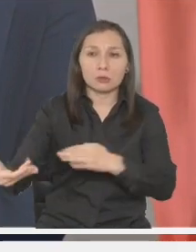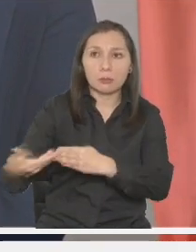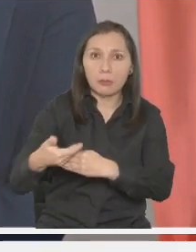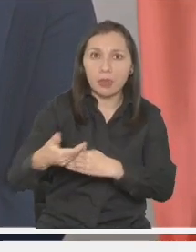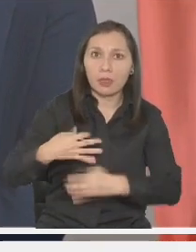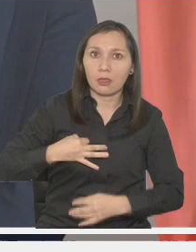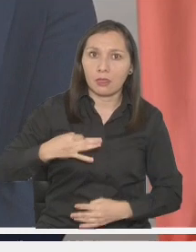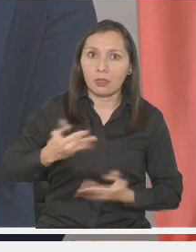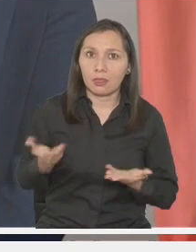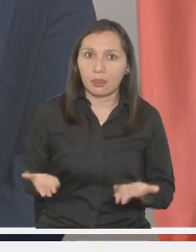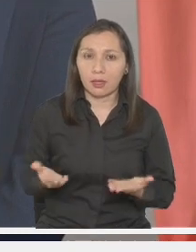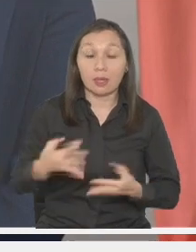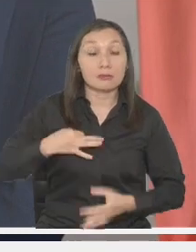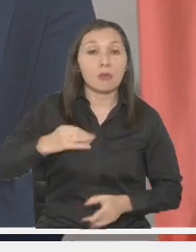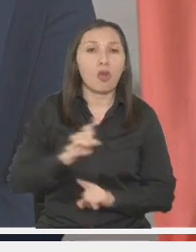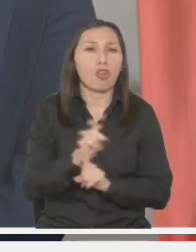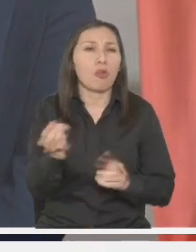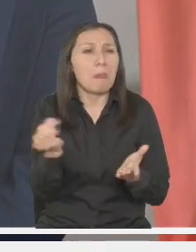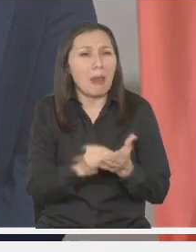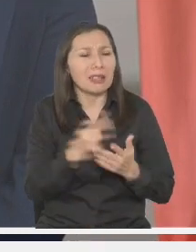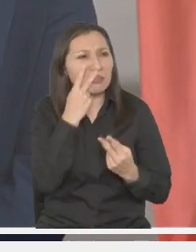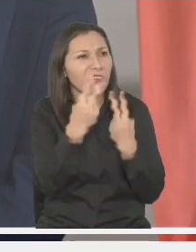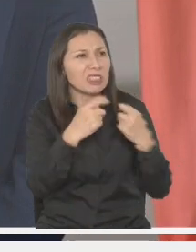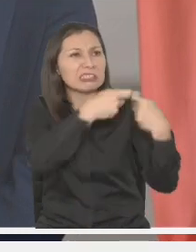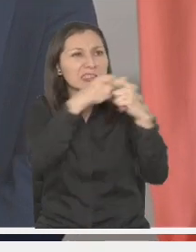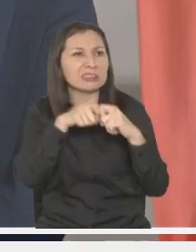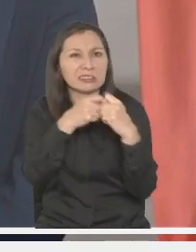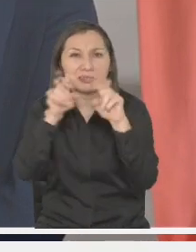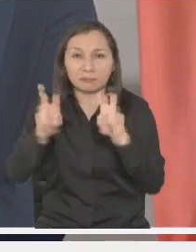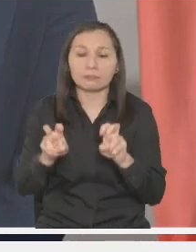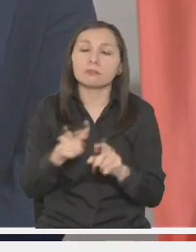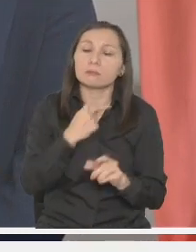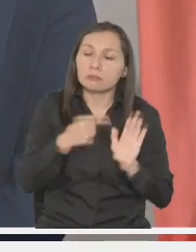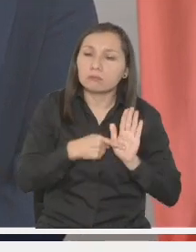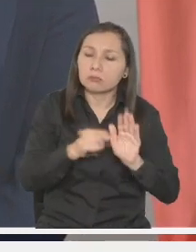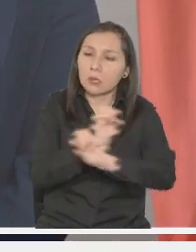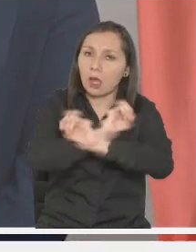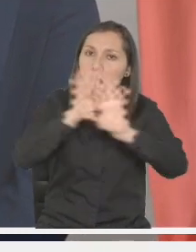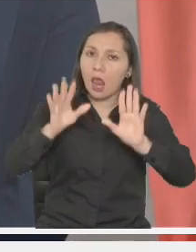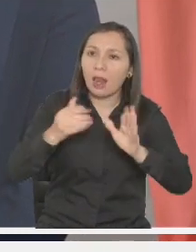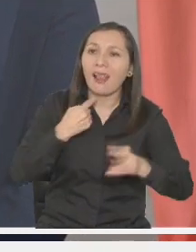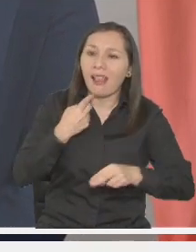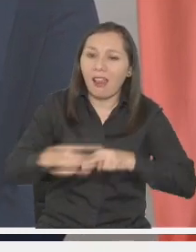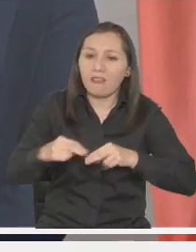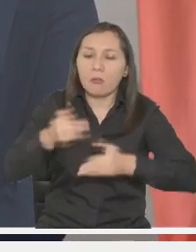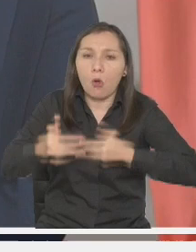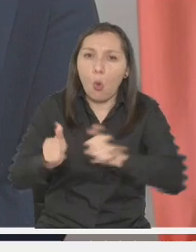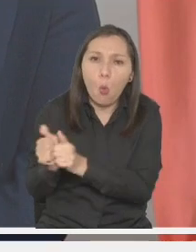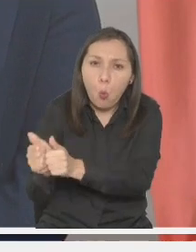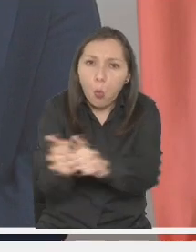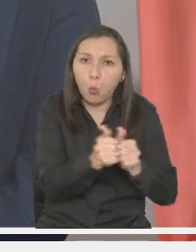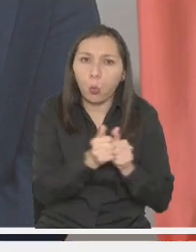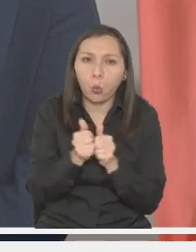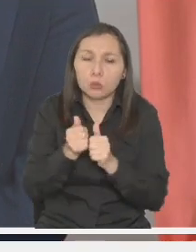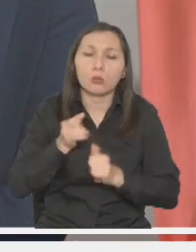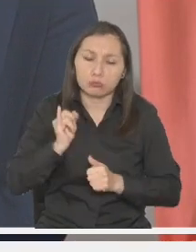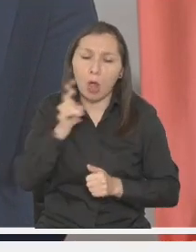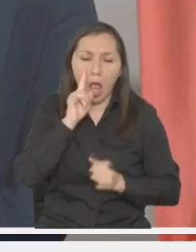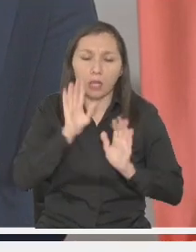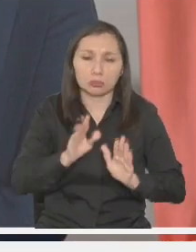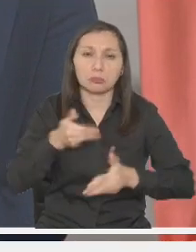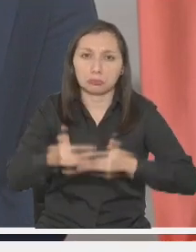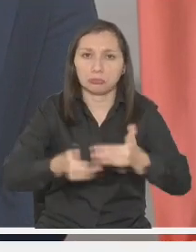está pidiendo. La ciudadanía no quiere más peleas en esta materia, quiere señales claras de que vamos a avanzar en conjunto y así va a